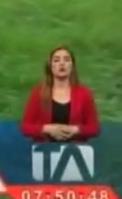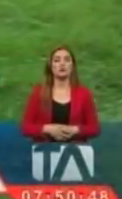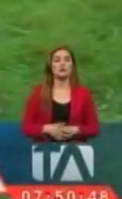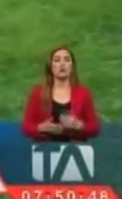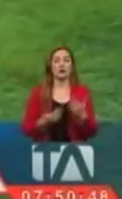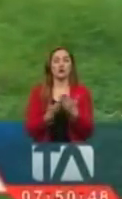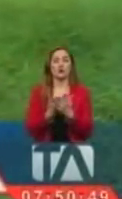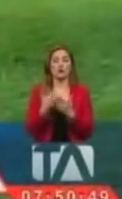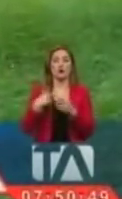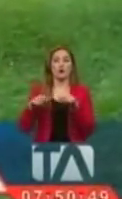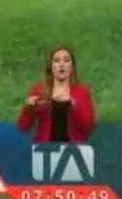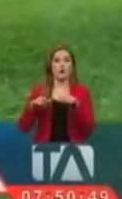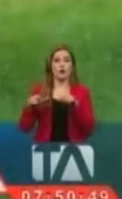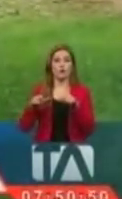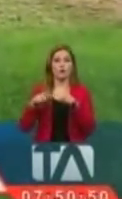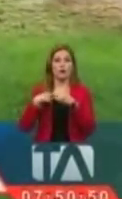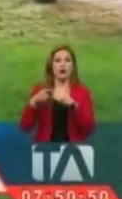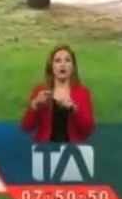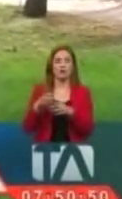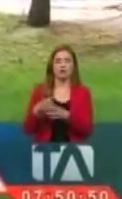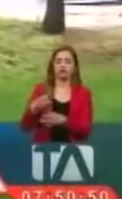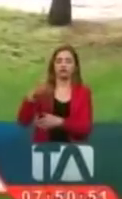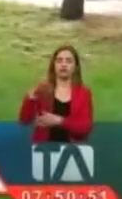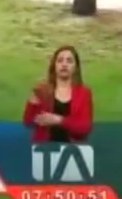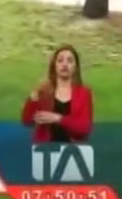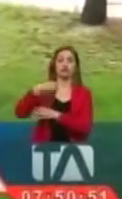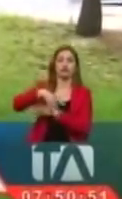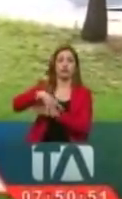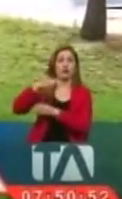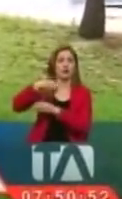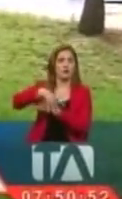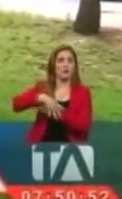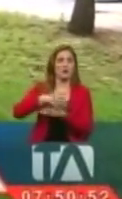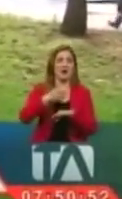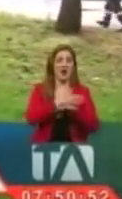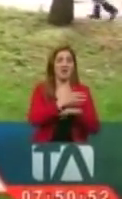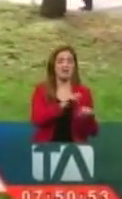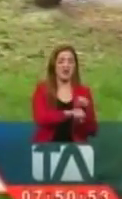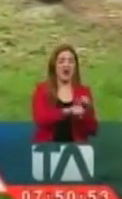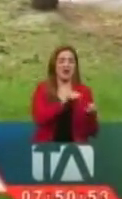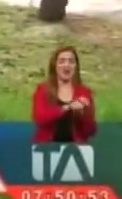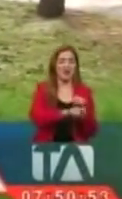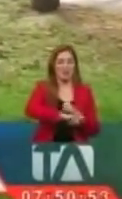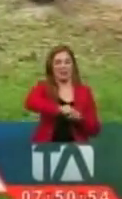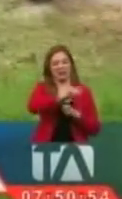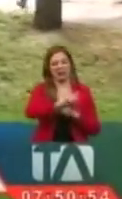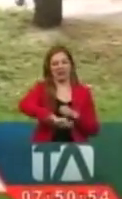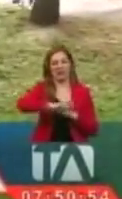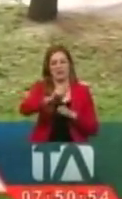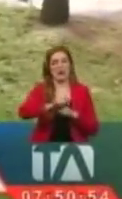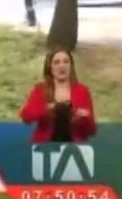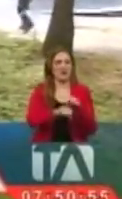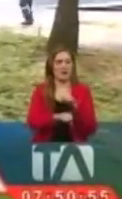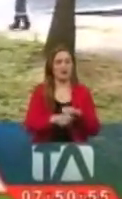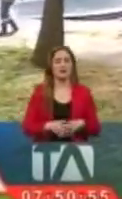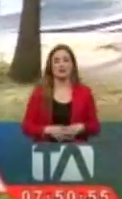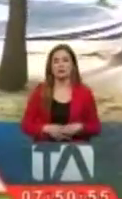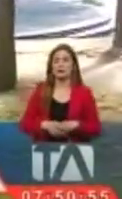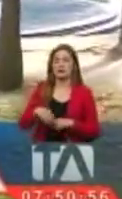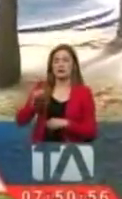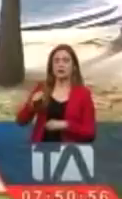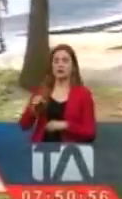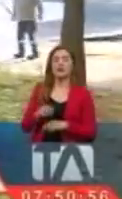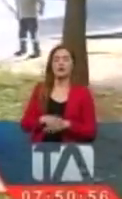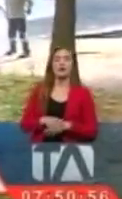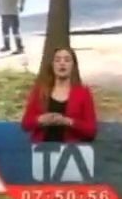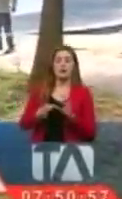nuevas piletas en la zona porque está realmente han sido víctimas del vandalismo están grafiteadas o garabateadas más que nos vamos